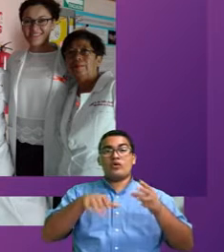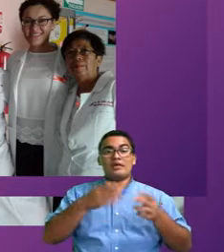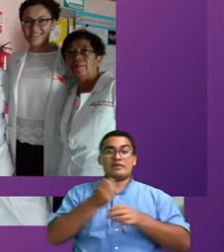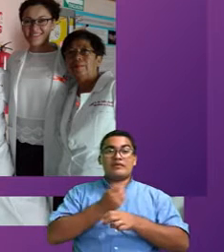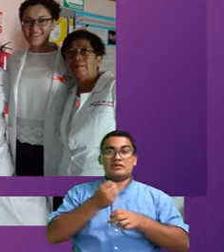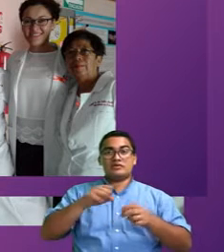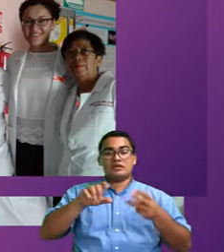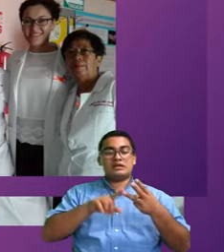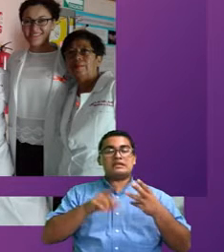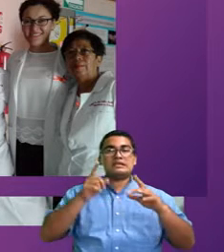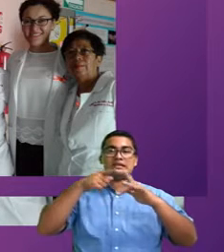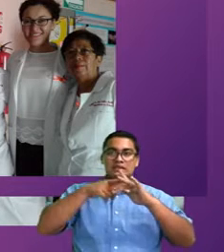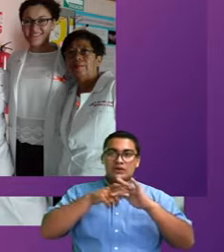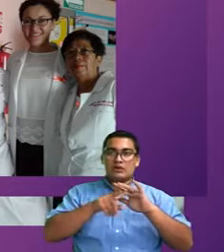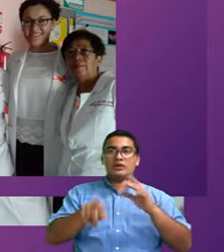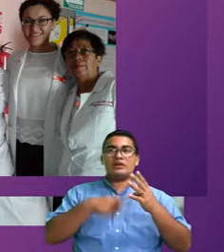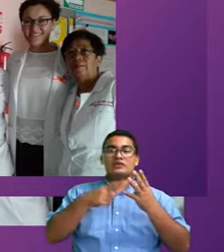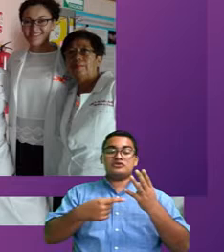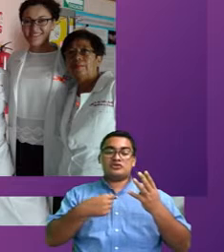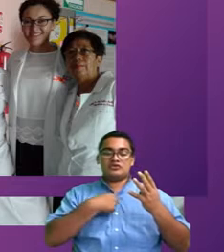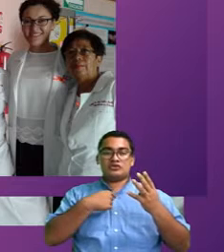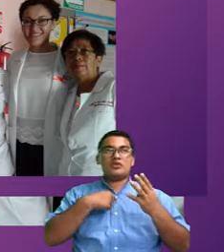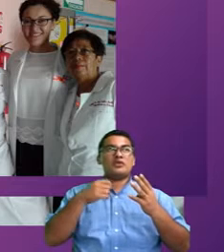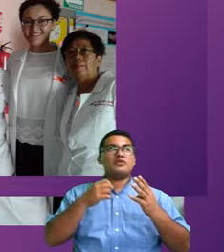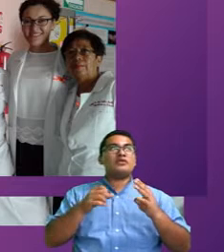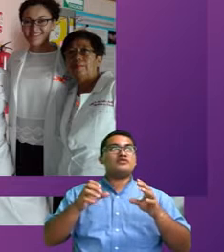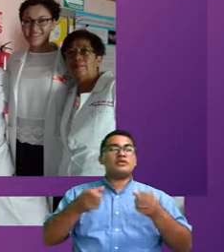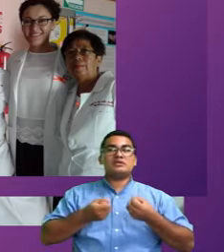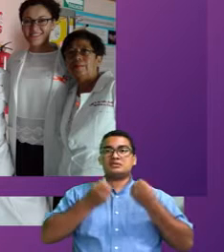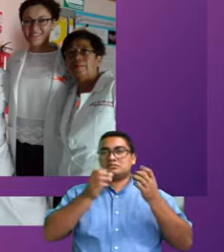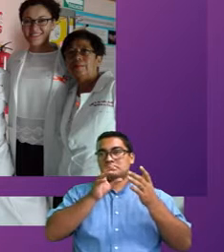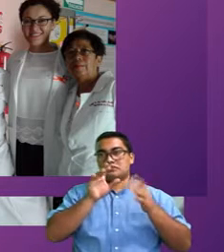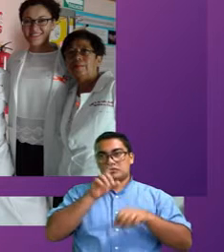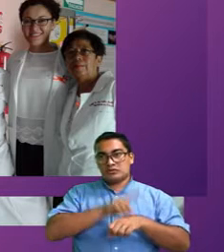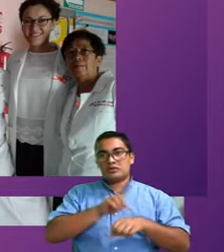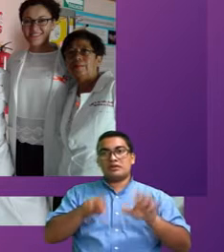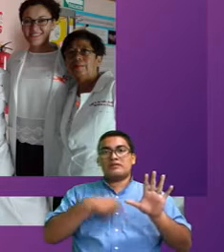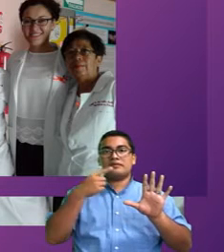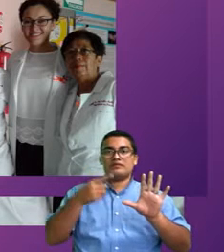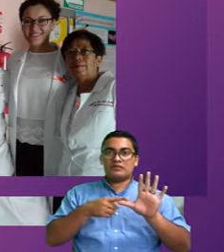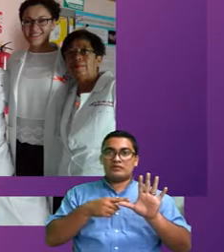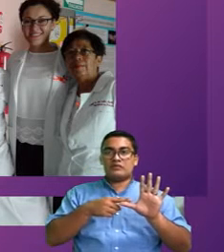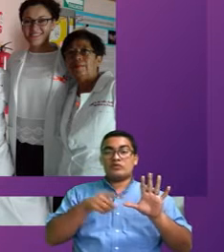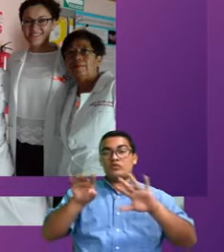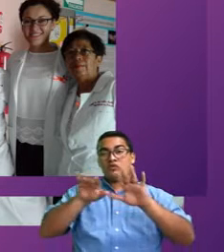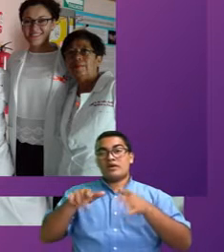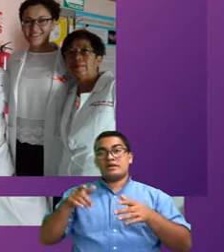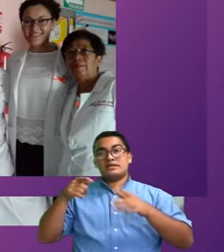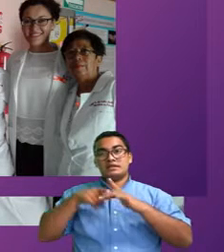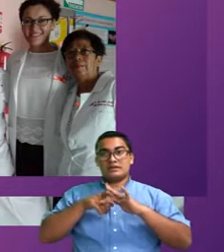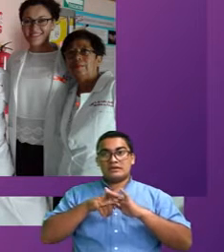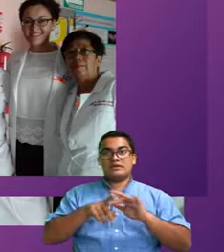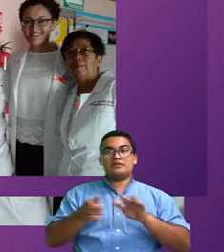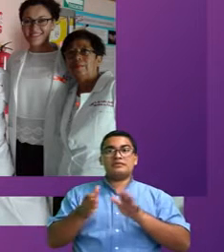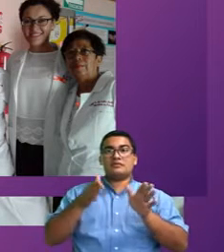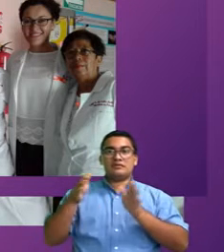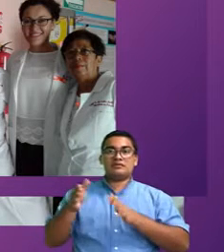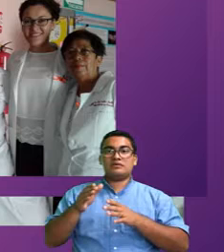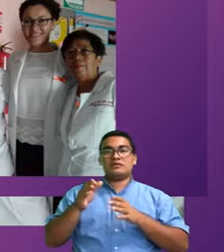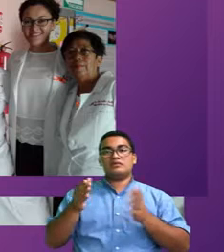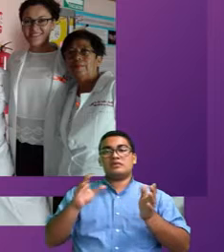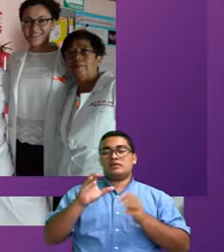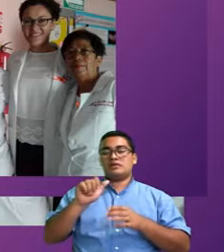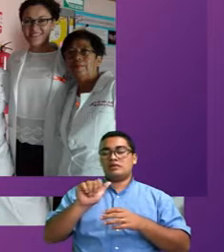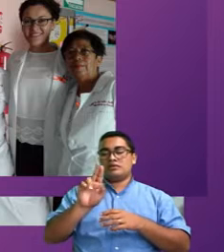la psicóloga, estoy yo como oncóloga, la licenciada que sigue también es psicóloga y Claudita Narváez, que